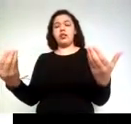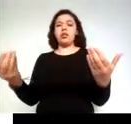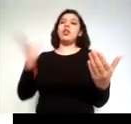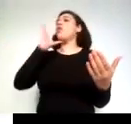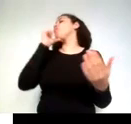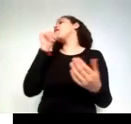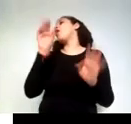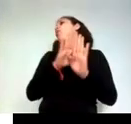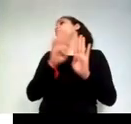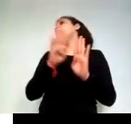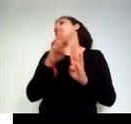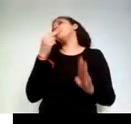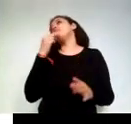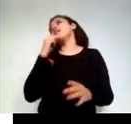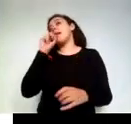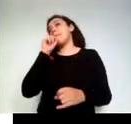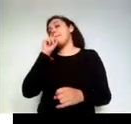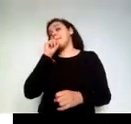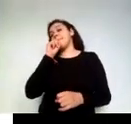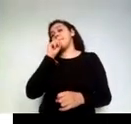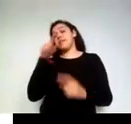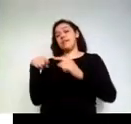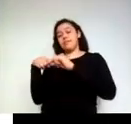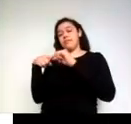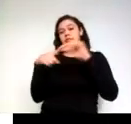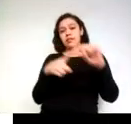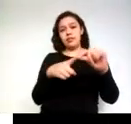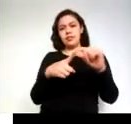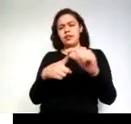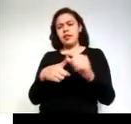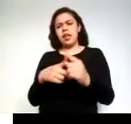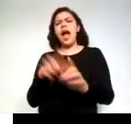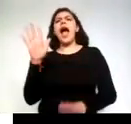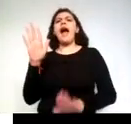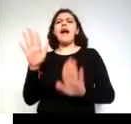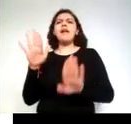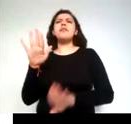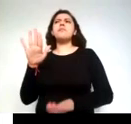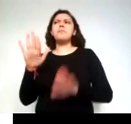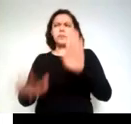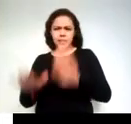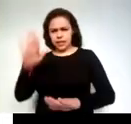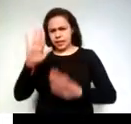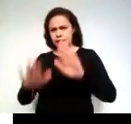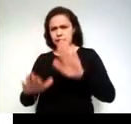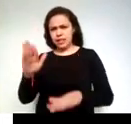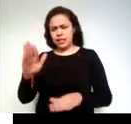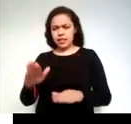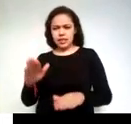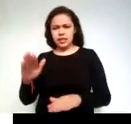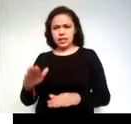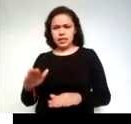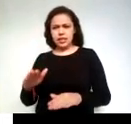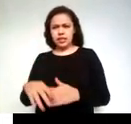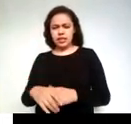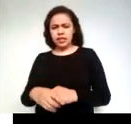aplicar las mismas guías de referencia. En muchos casos lo hacemos así porque, y sugerimos que